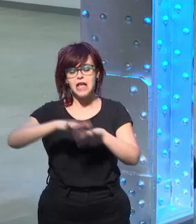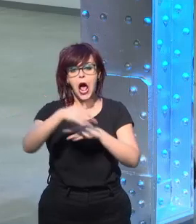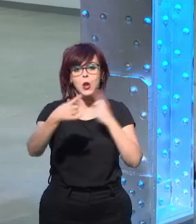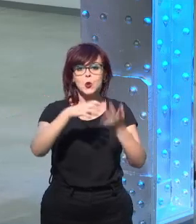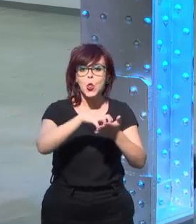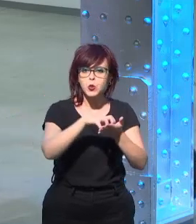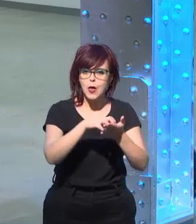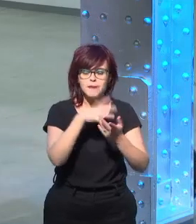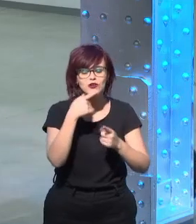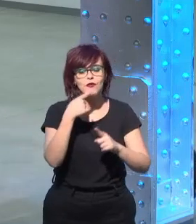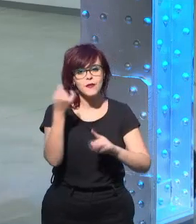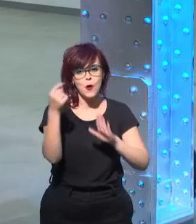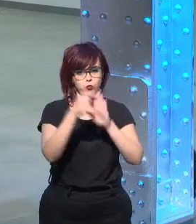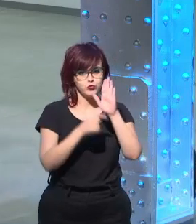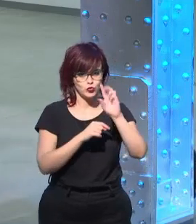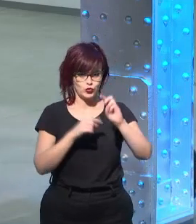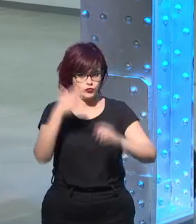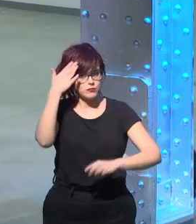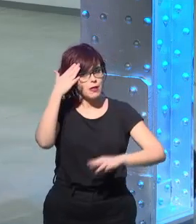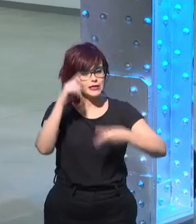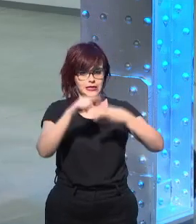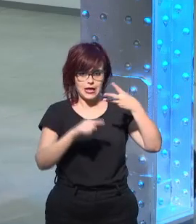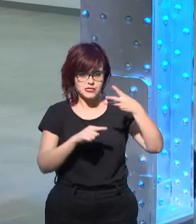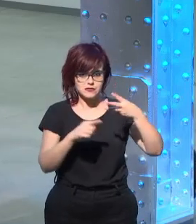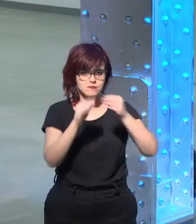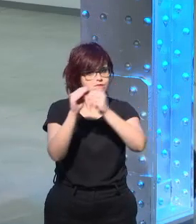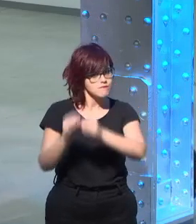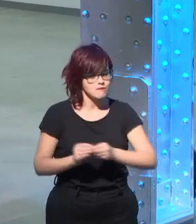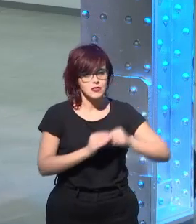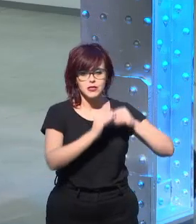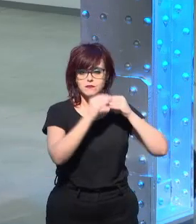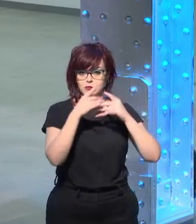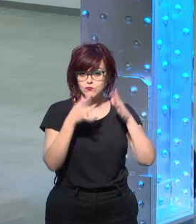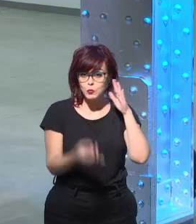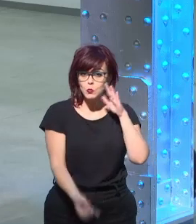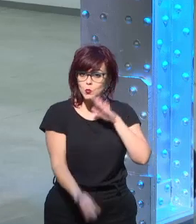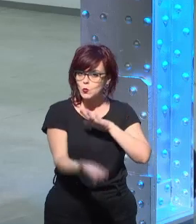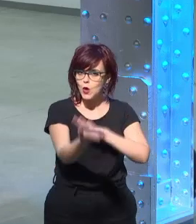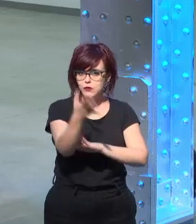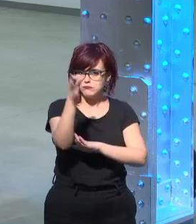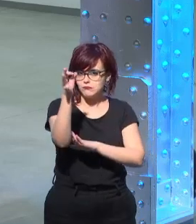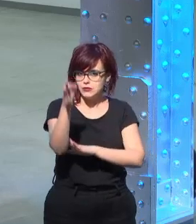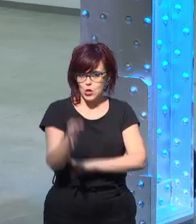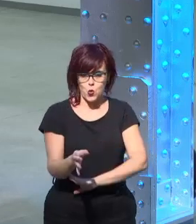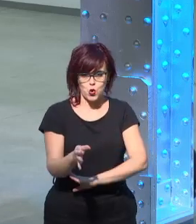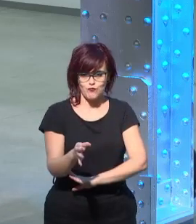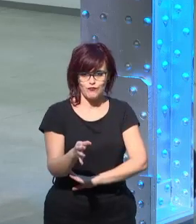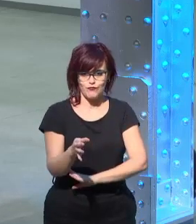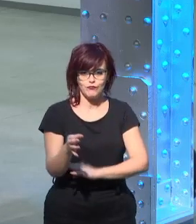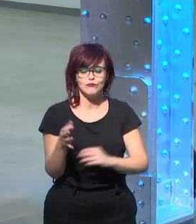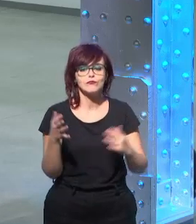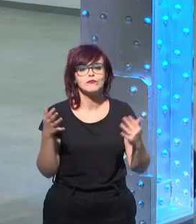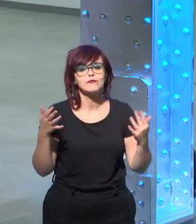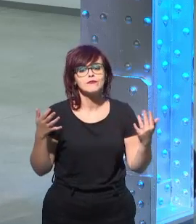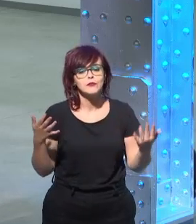yo creo que hay 3 principios en los que todos estamos de acuerdo que se van a dar sí o sí, con toda